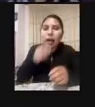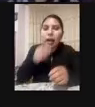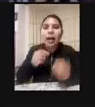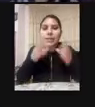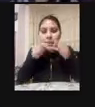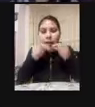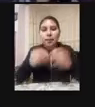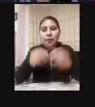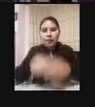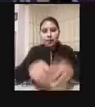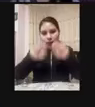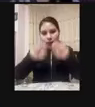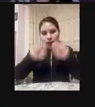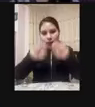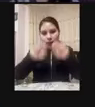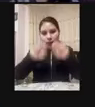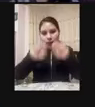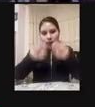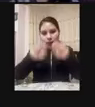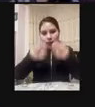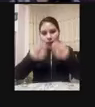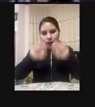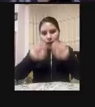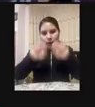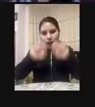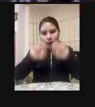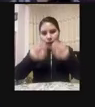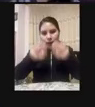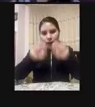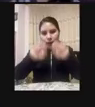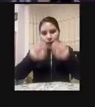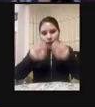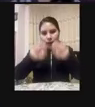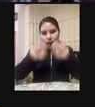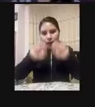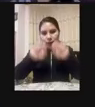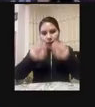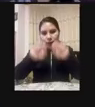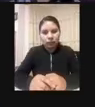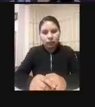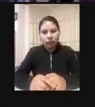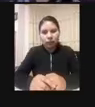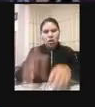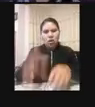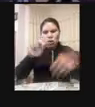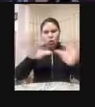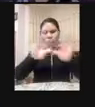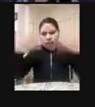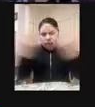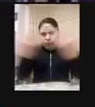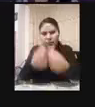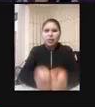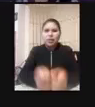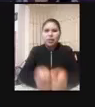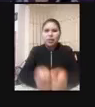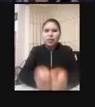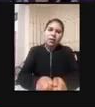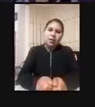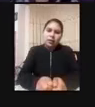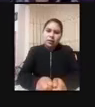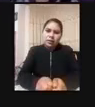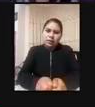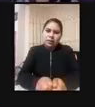ayudar. Y para esto, no solamente va a ser el apoyo de la familia, hay ciertos utensilios que